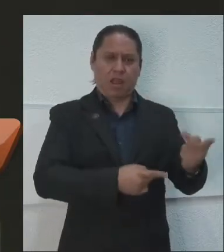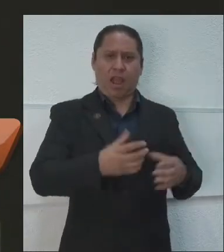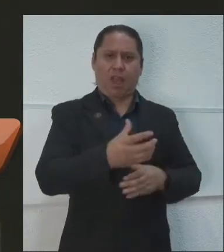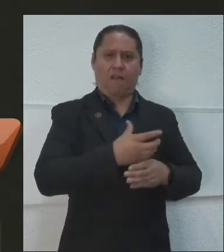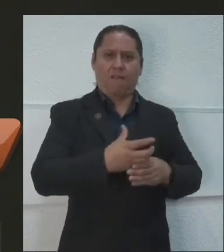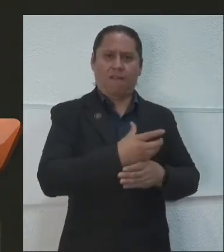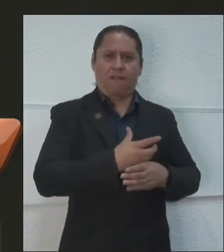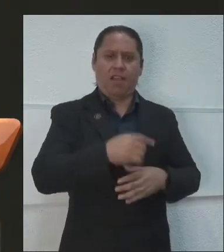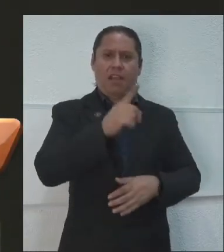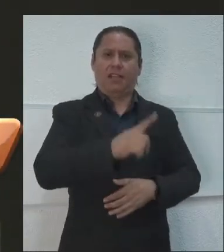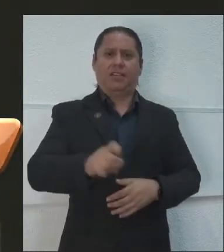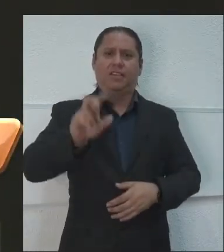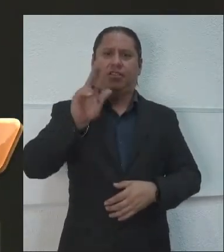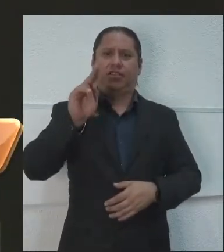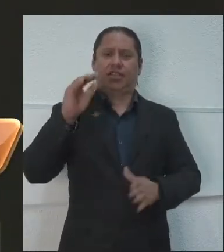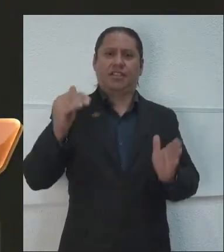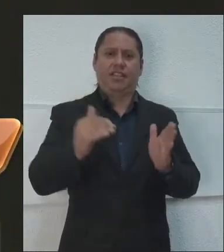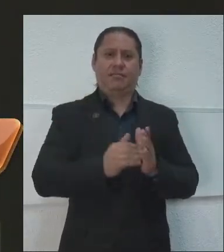Cafetaleros, hay